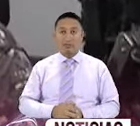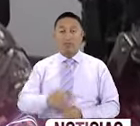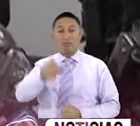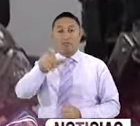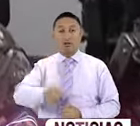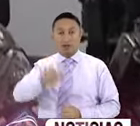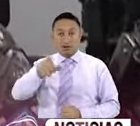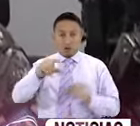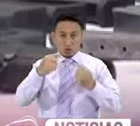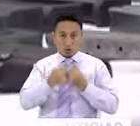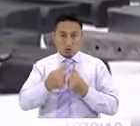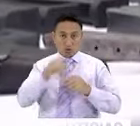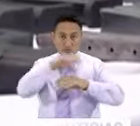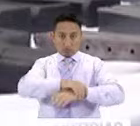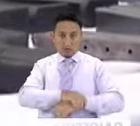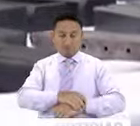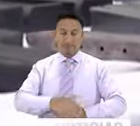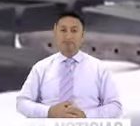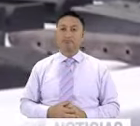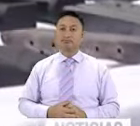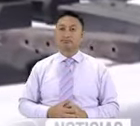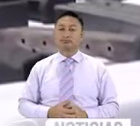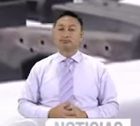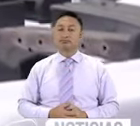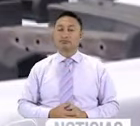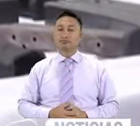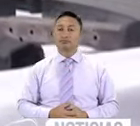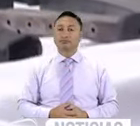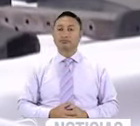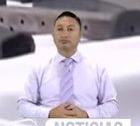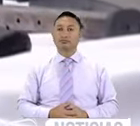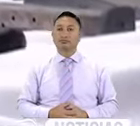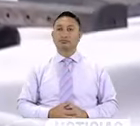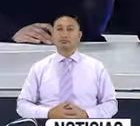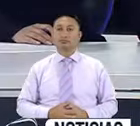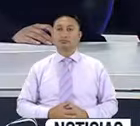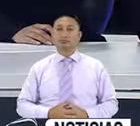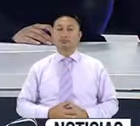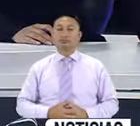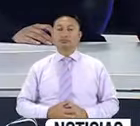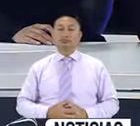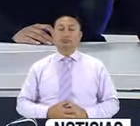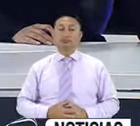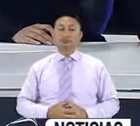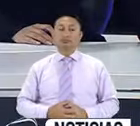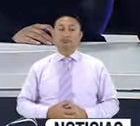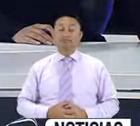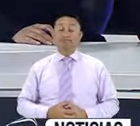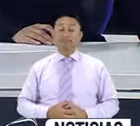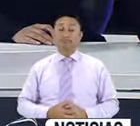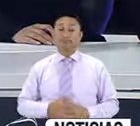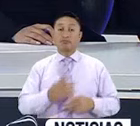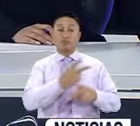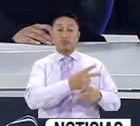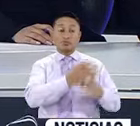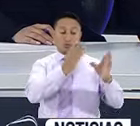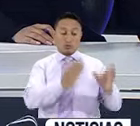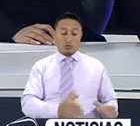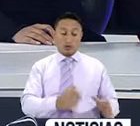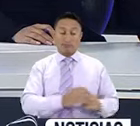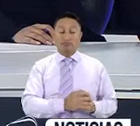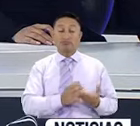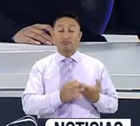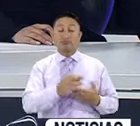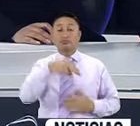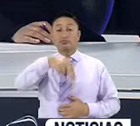delictivas. Informó José Morales. Asesinaron a la concejal rural del cantón Naranjal en